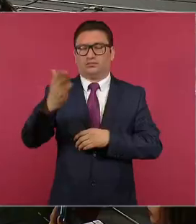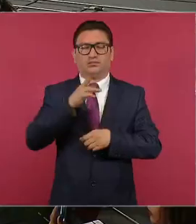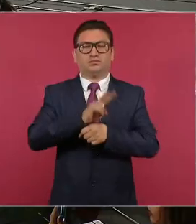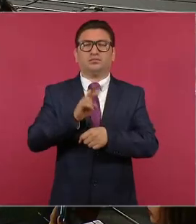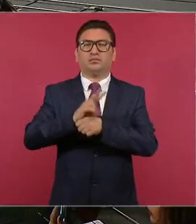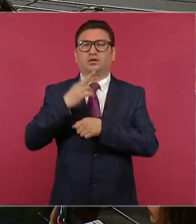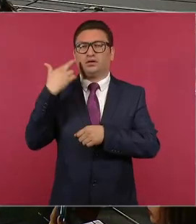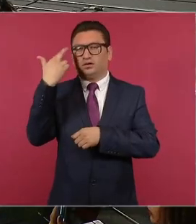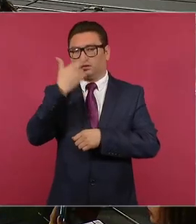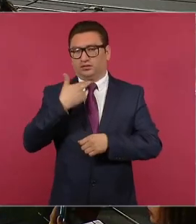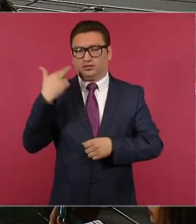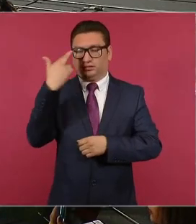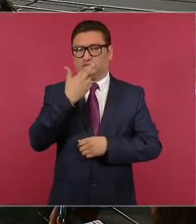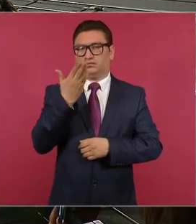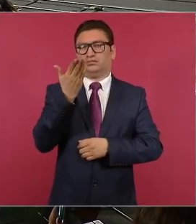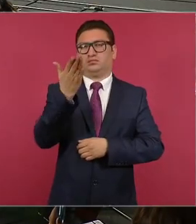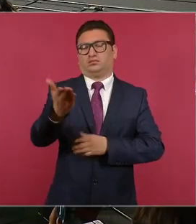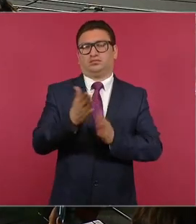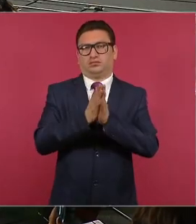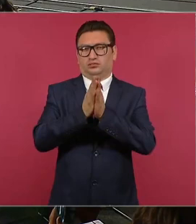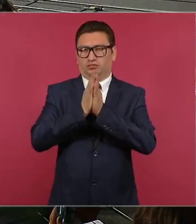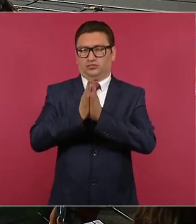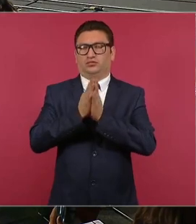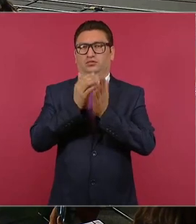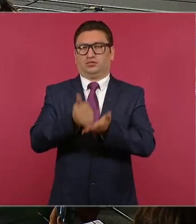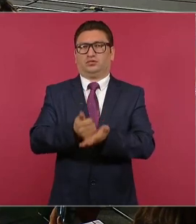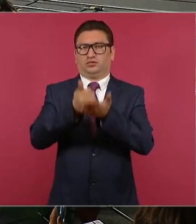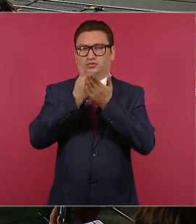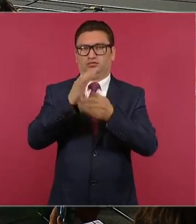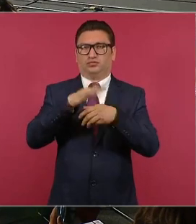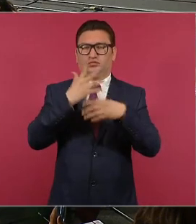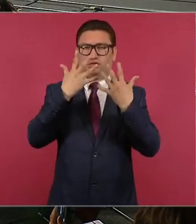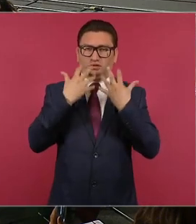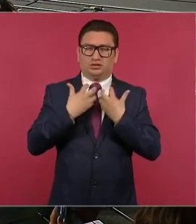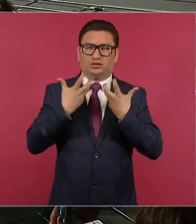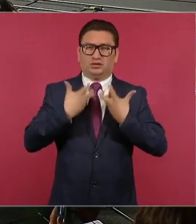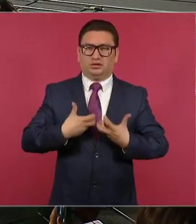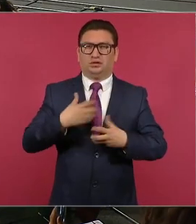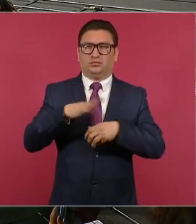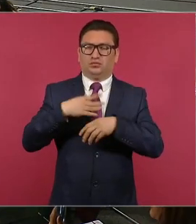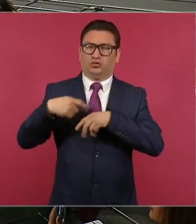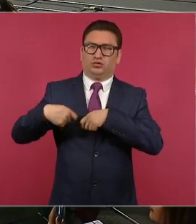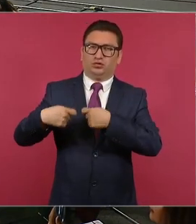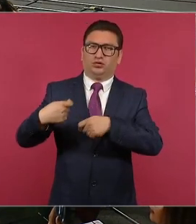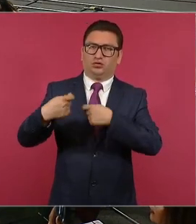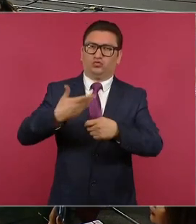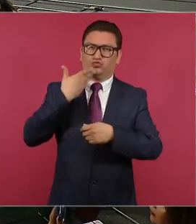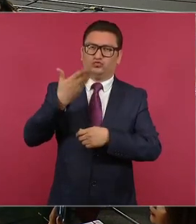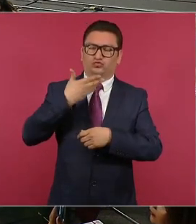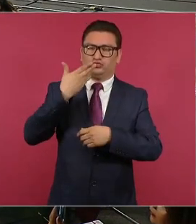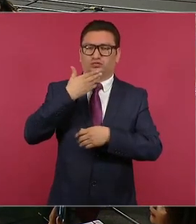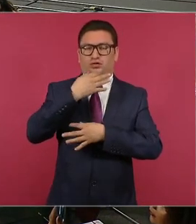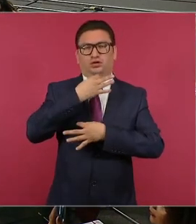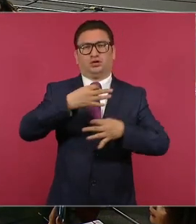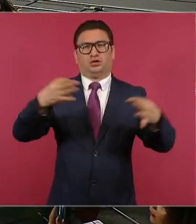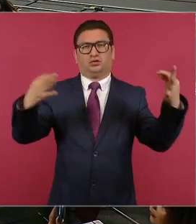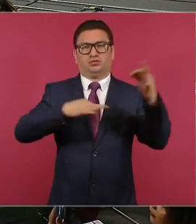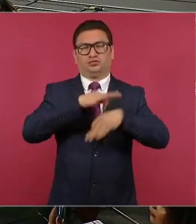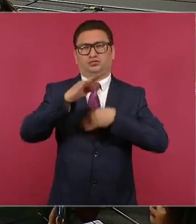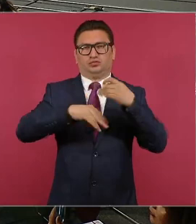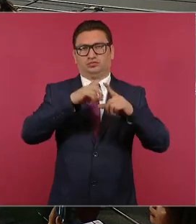auditoría. Suplican y ruegan que les ayude a salir de su desgracia que viven por varias generaciones y que lo sepa en todo el